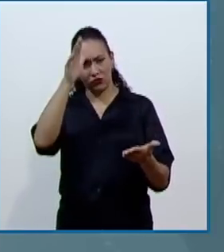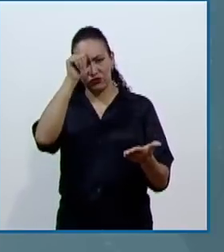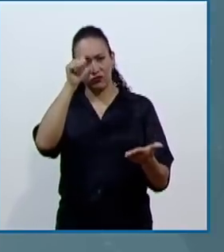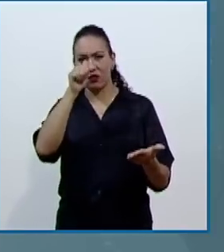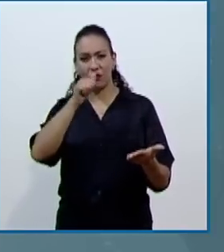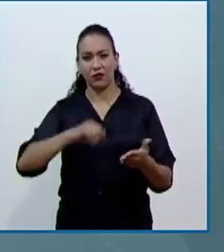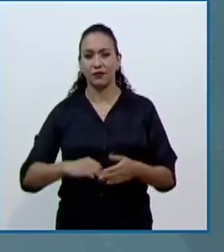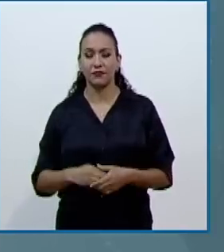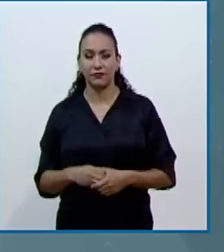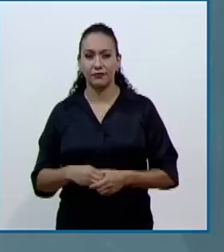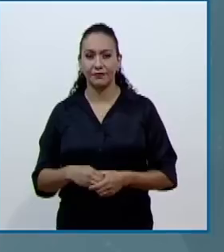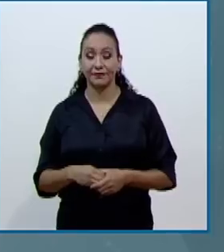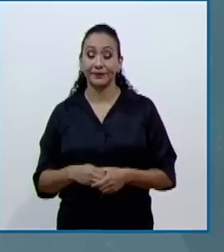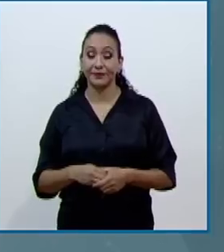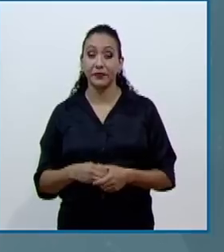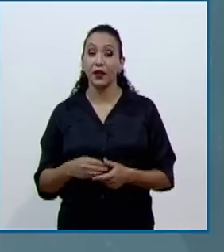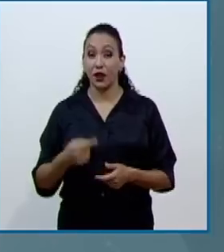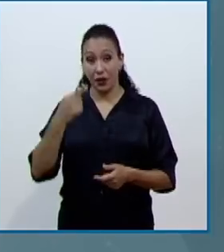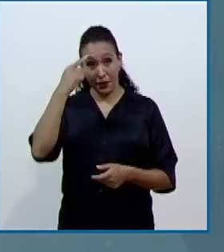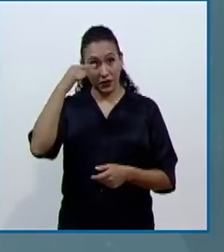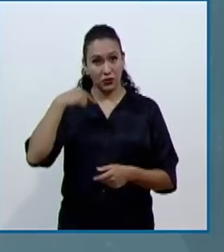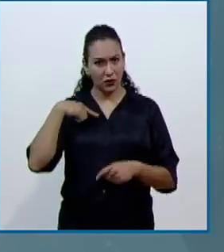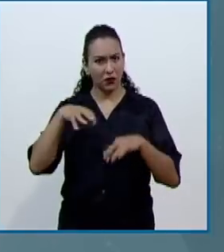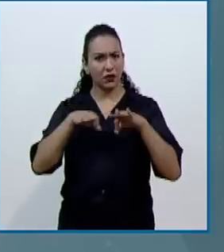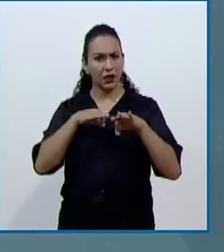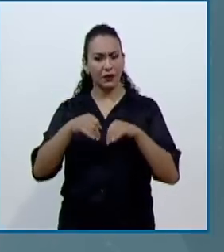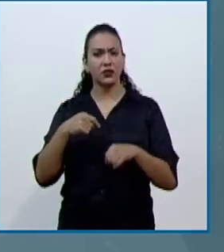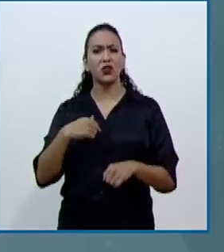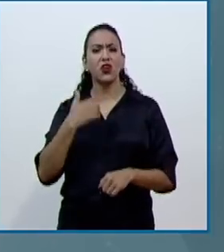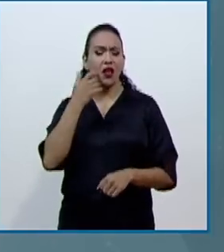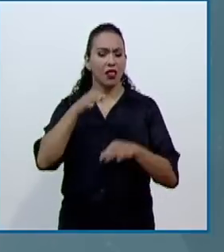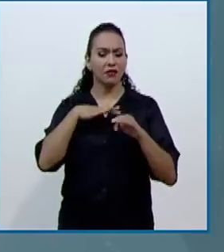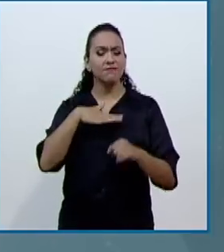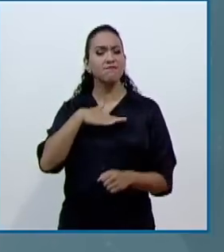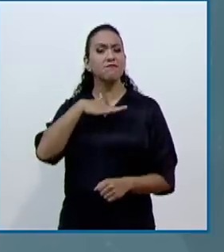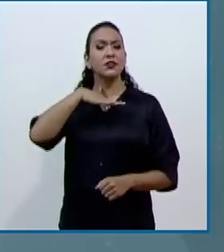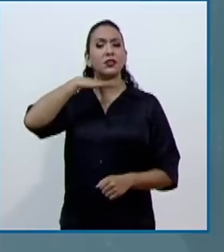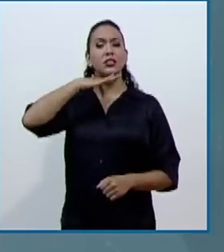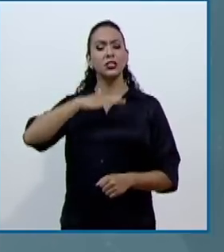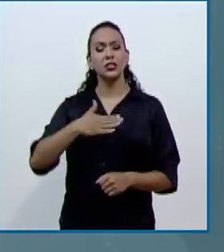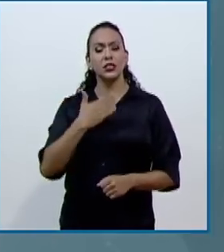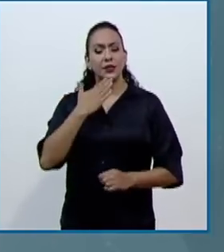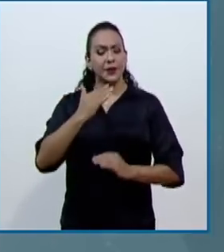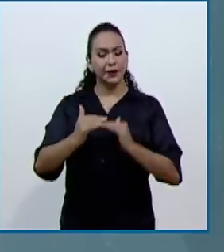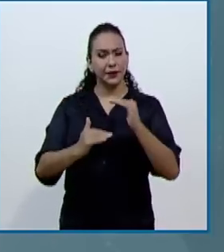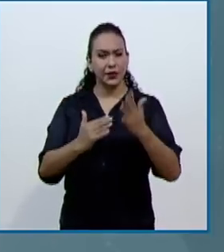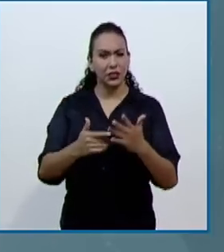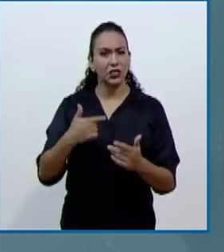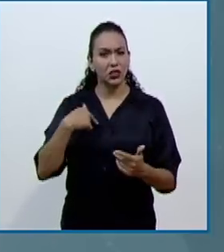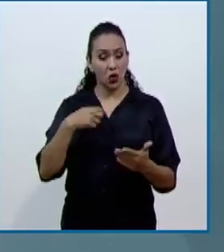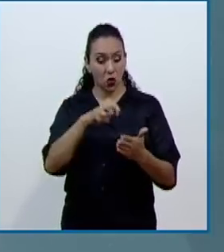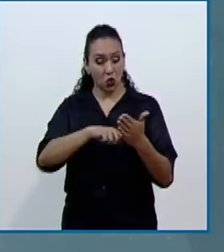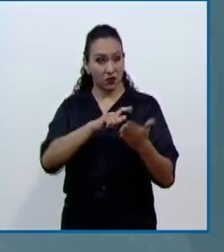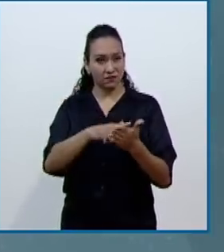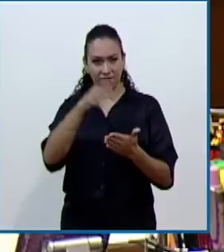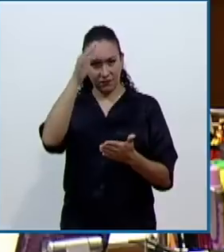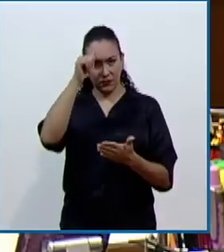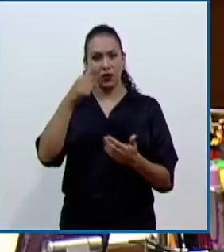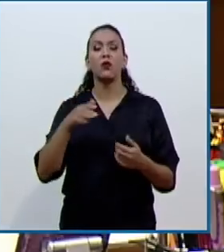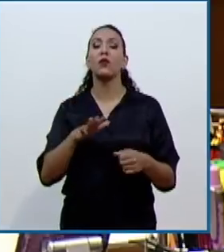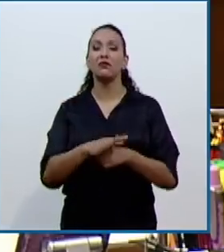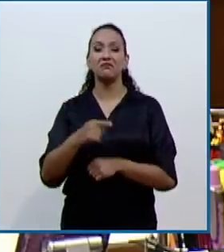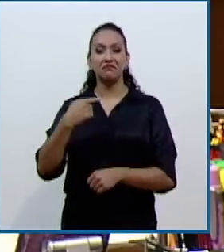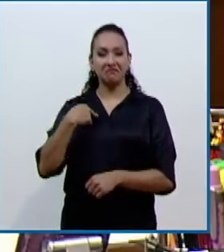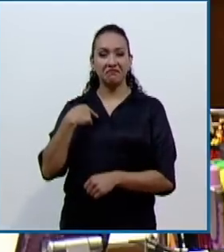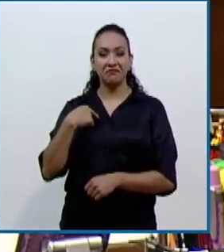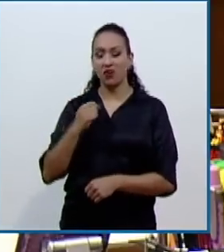condiciones. Sin embargo, para mantener mi espacio de dignidad y libertad personal y como parte de ese rechazo, opto por no aceptar